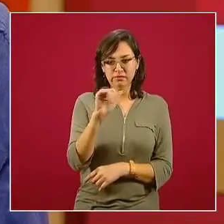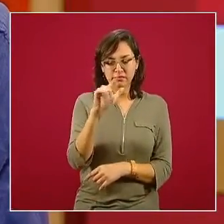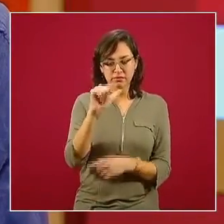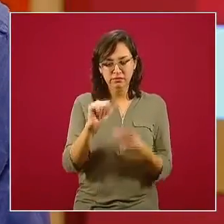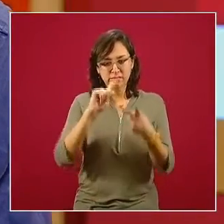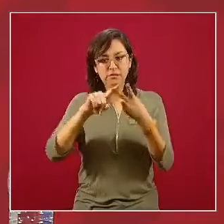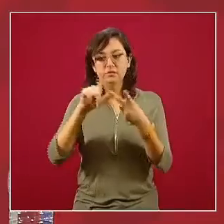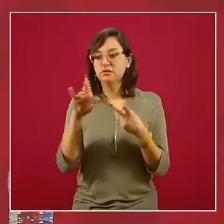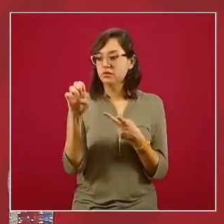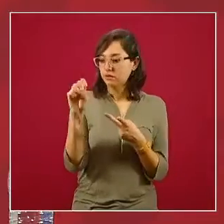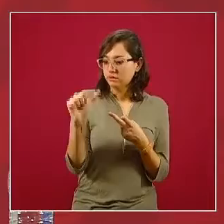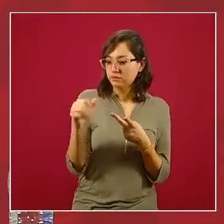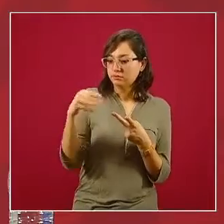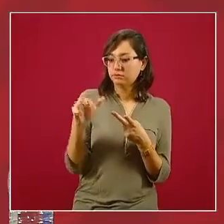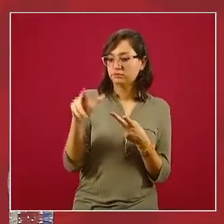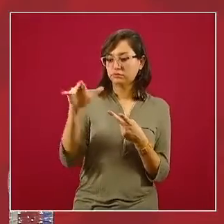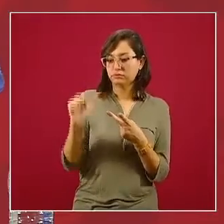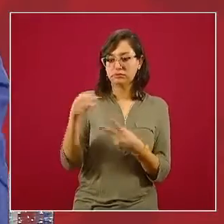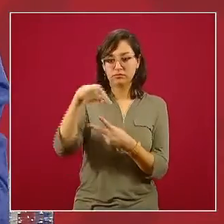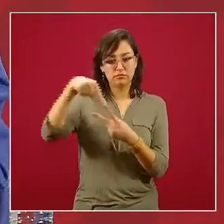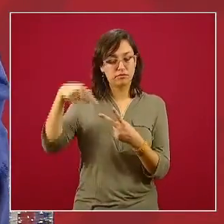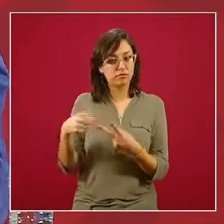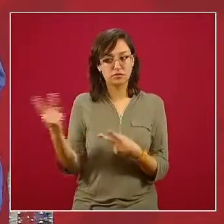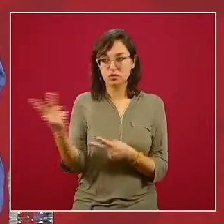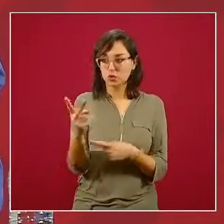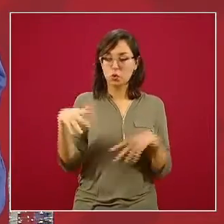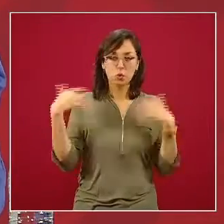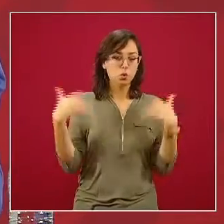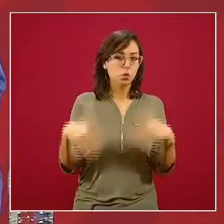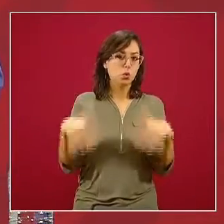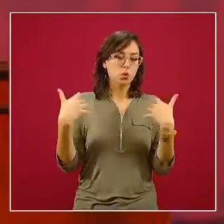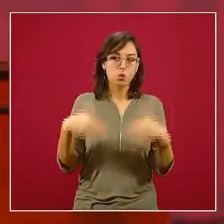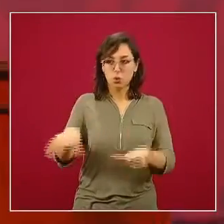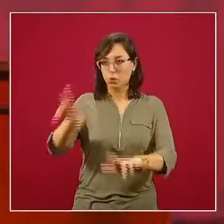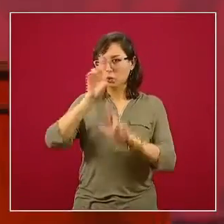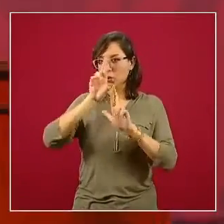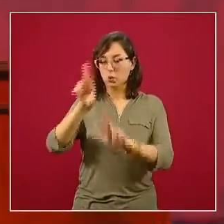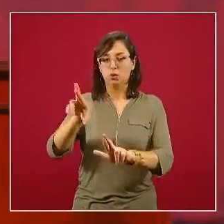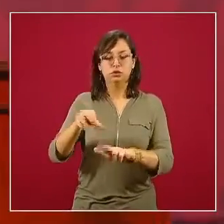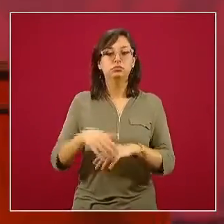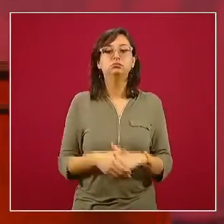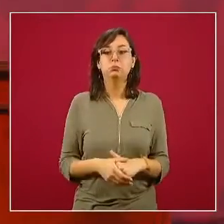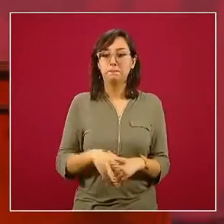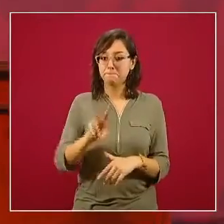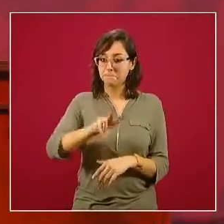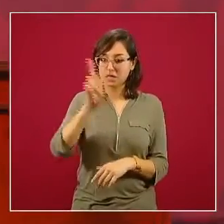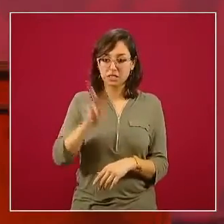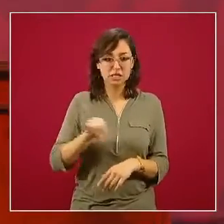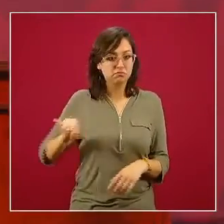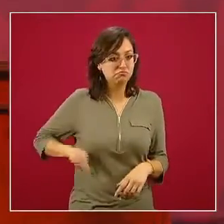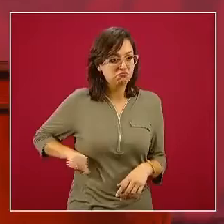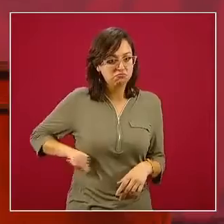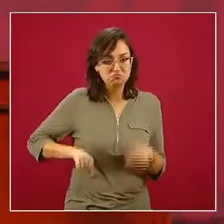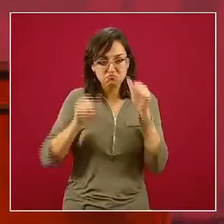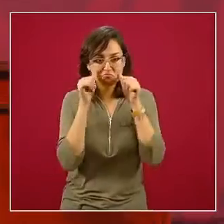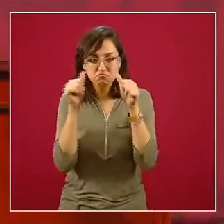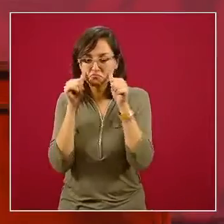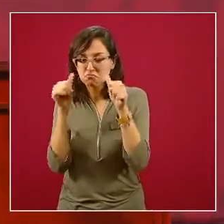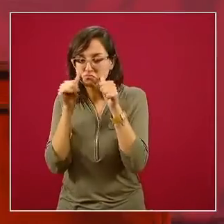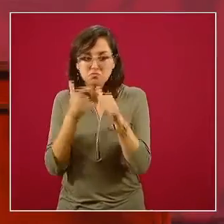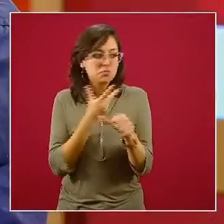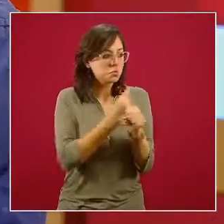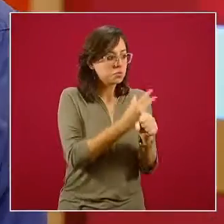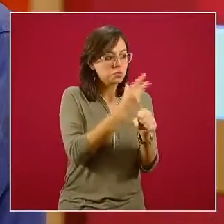secretaria Luisa María Alcalde Luján, que han mantenido no solo un extraordinario interés y aportaciones muy